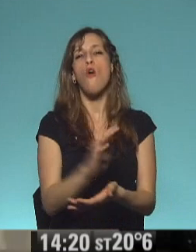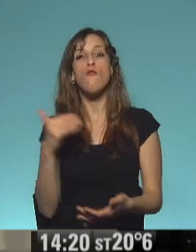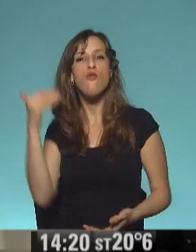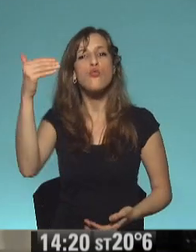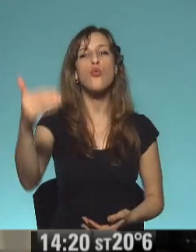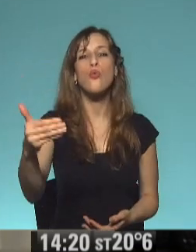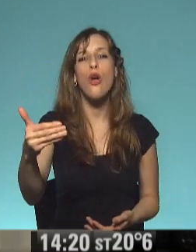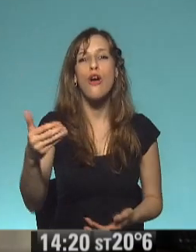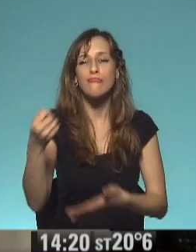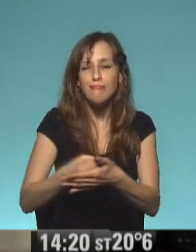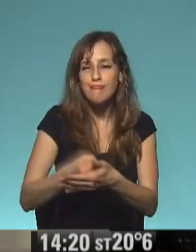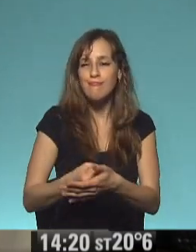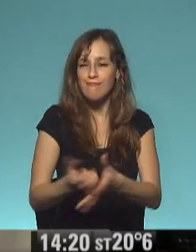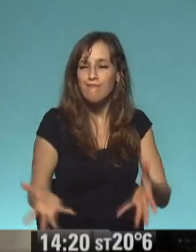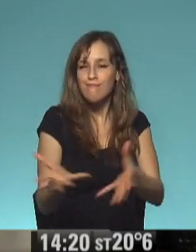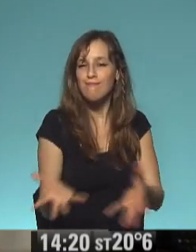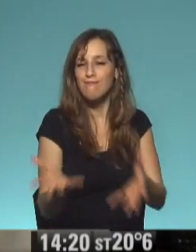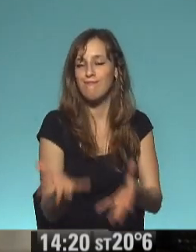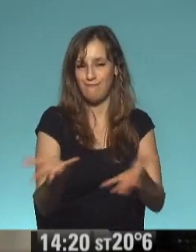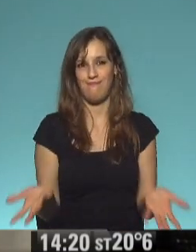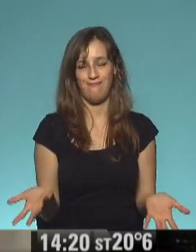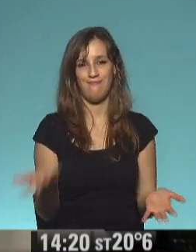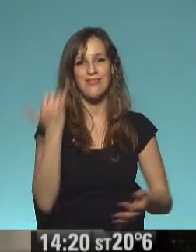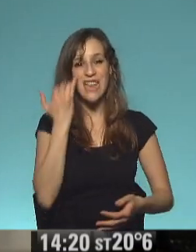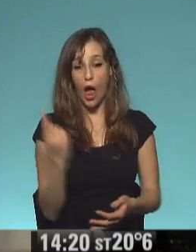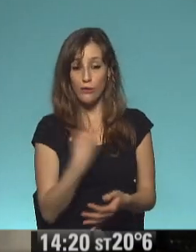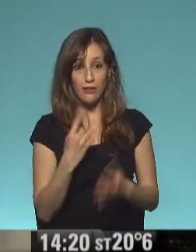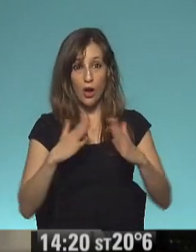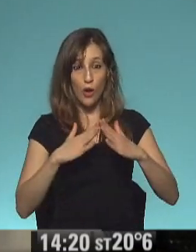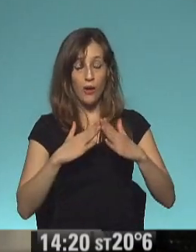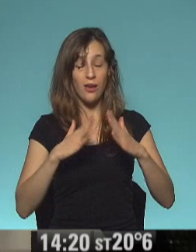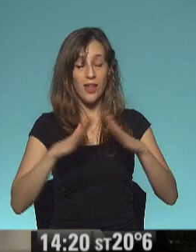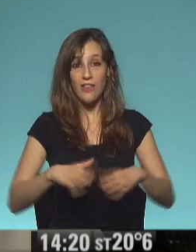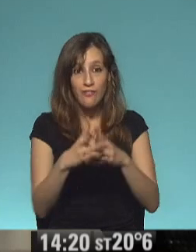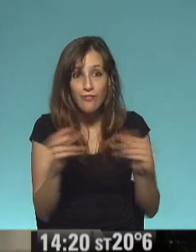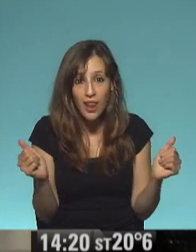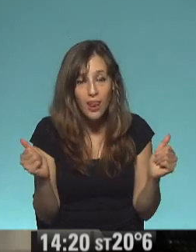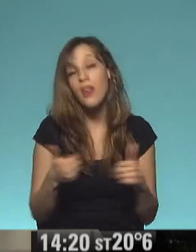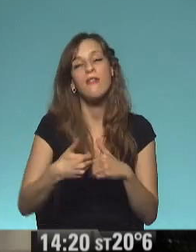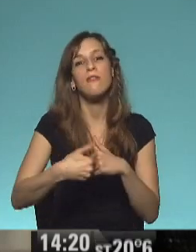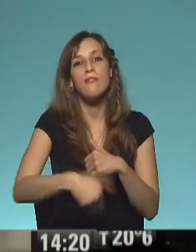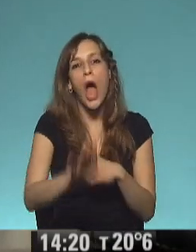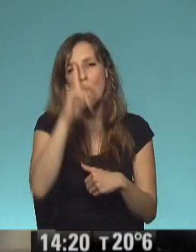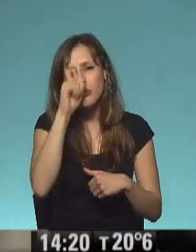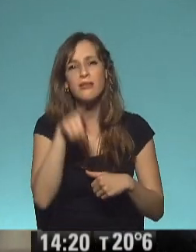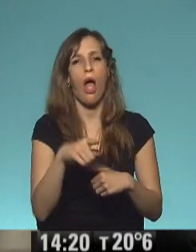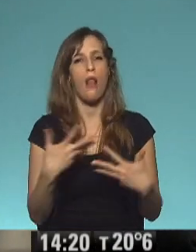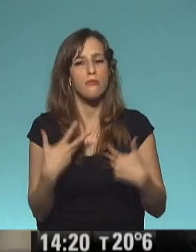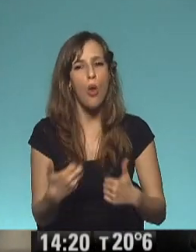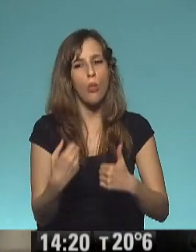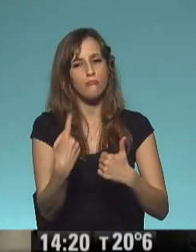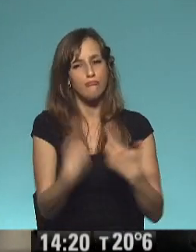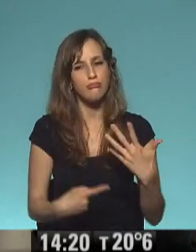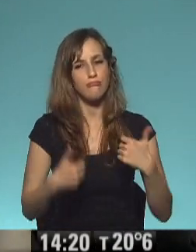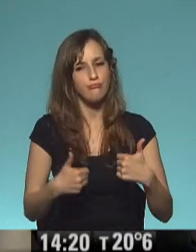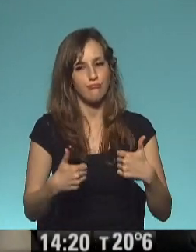cuando todo esto pase, nosotros vamos a tener un sistema sanitario como nunca debimos dejar de tener. Lo dejamos de tener porque durante 4 años